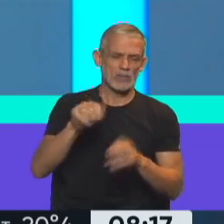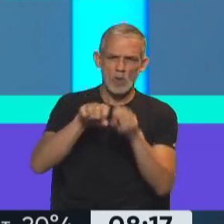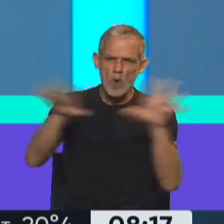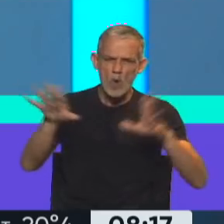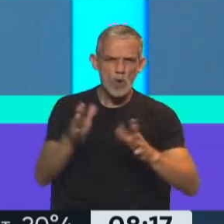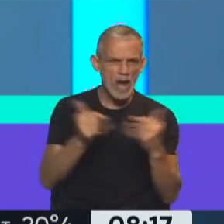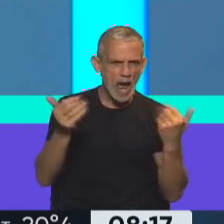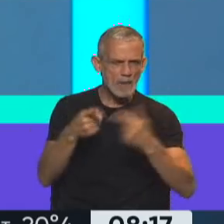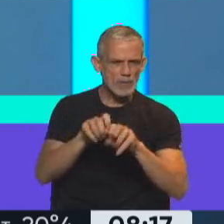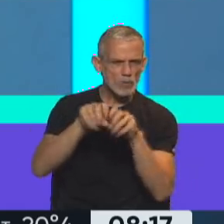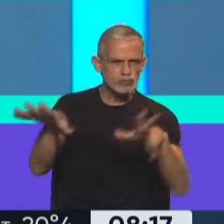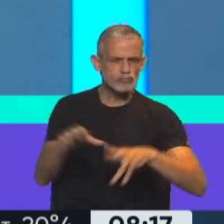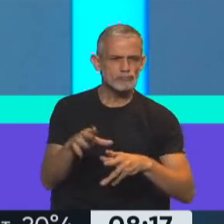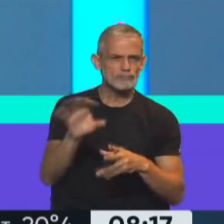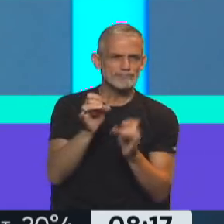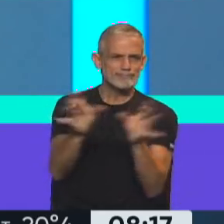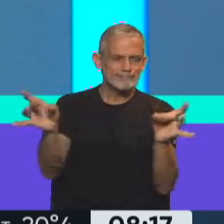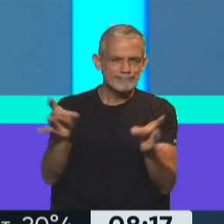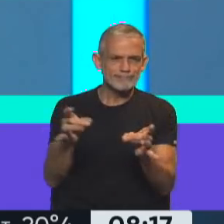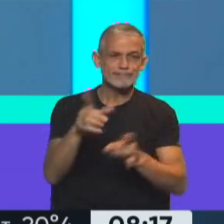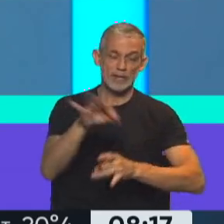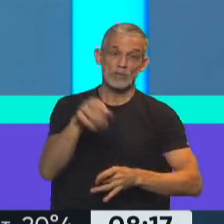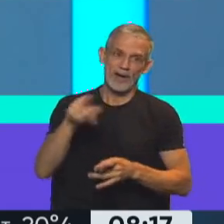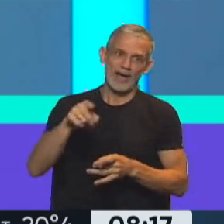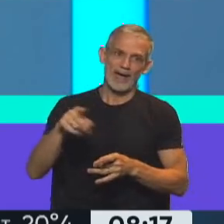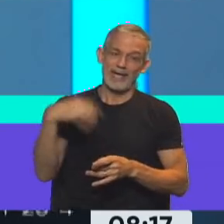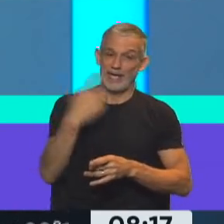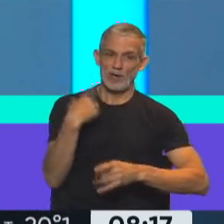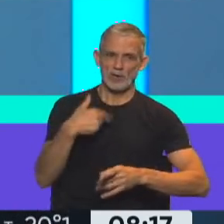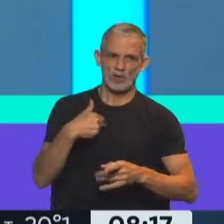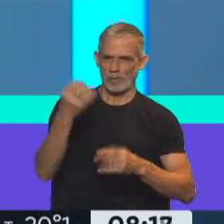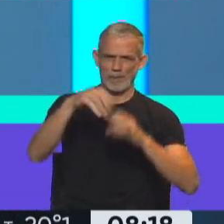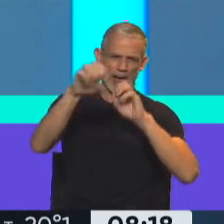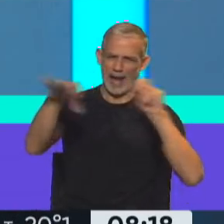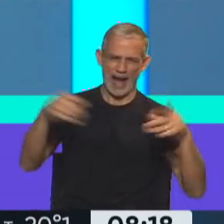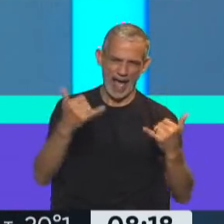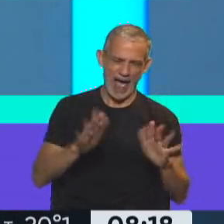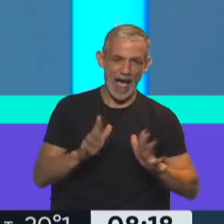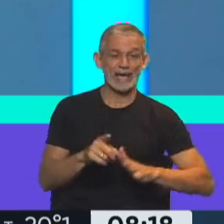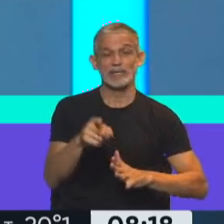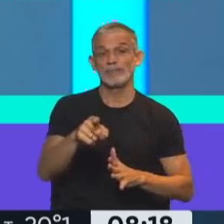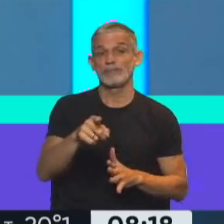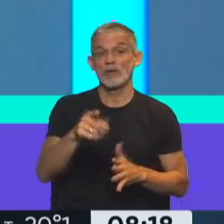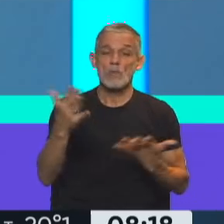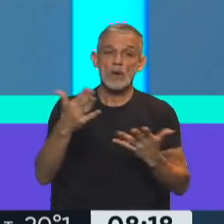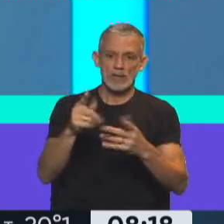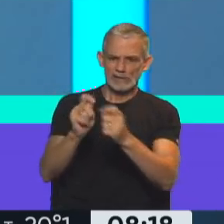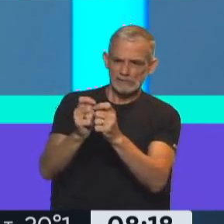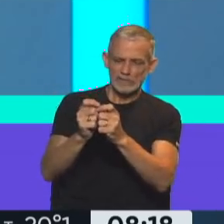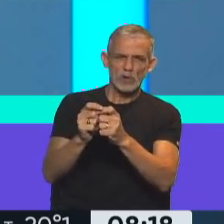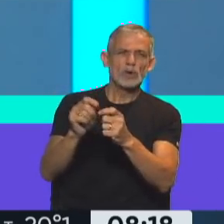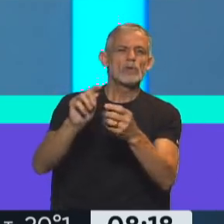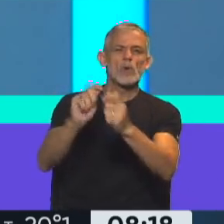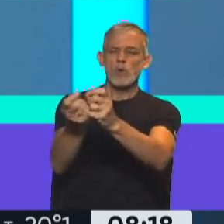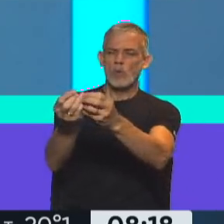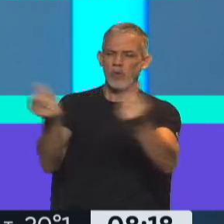o que son más agresivas, son las que nosotros vamos a encontrar en los lugares. Podría mutar e ir desapareciendo,